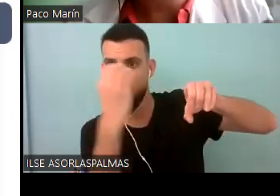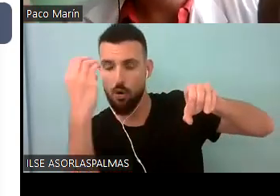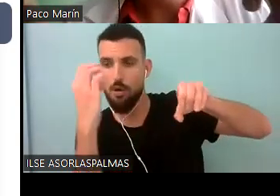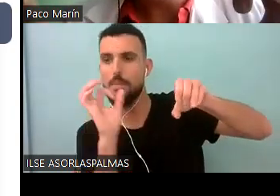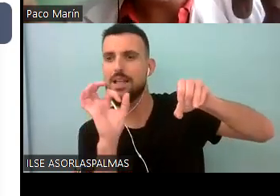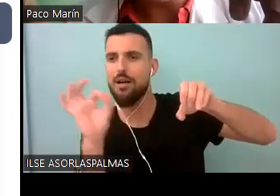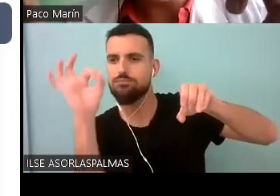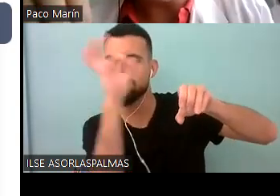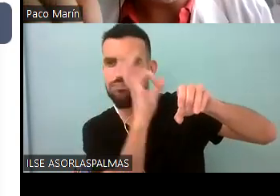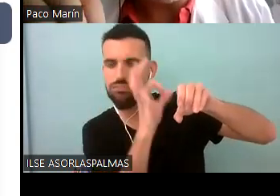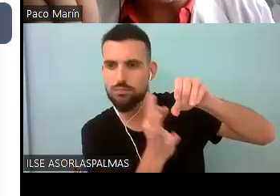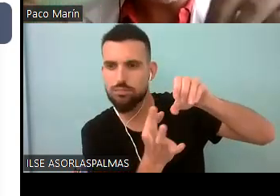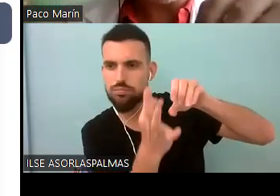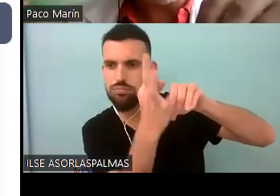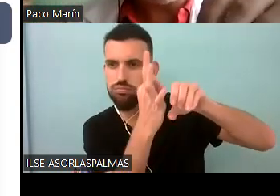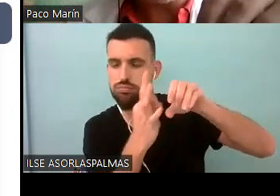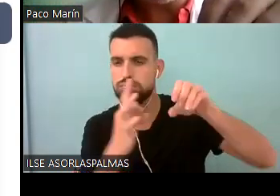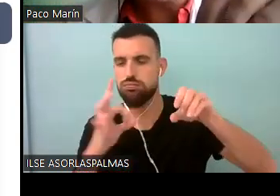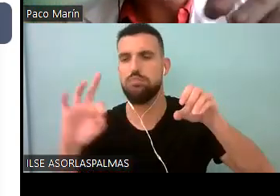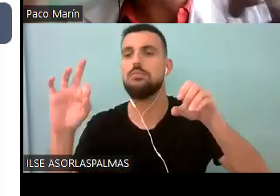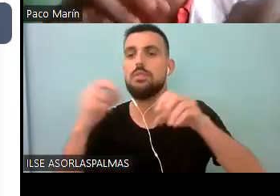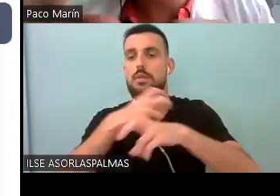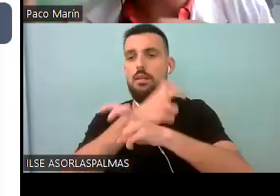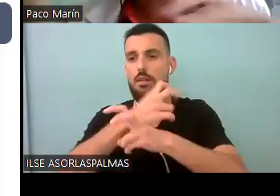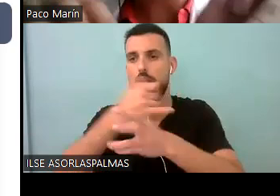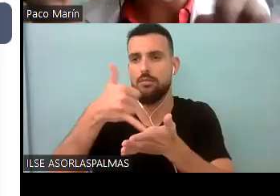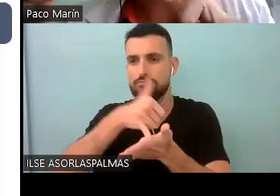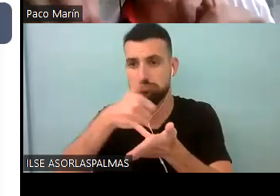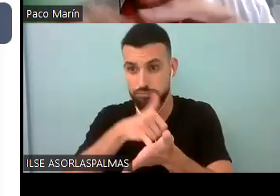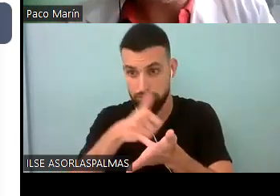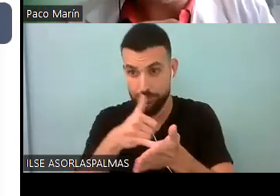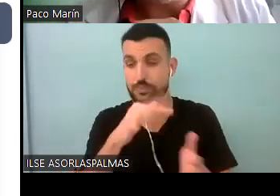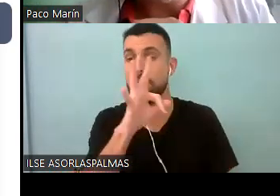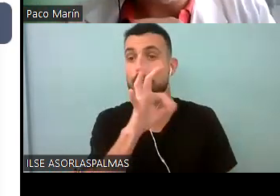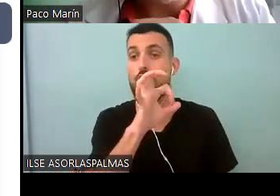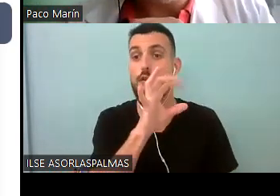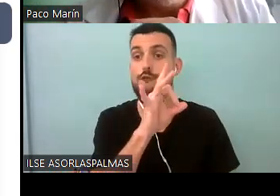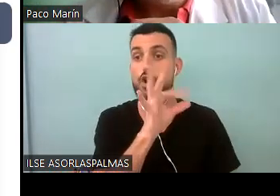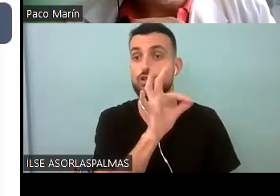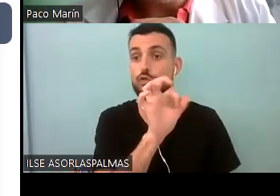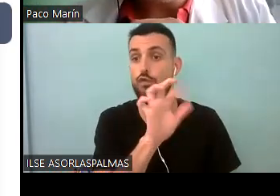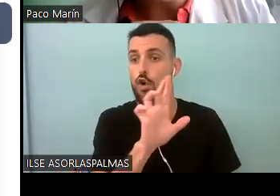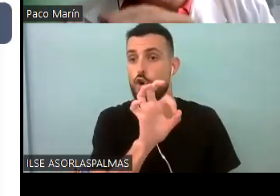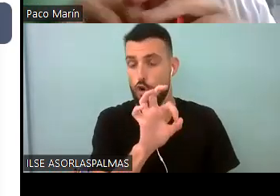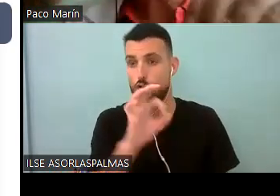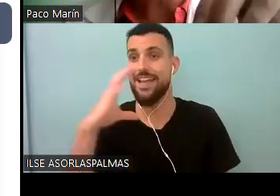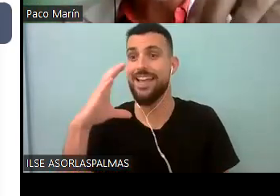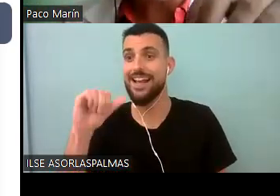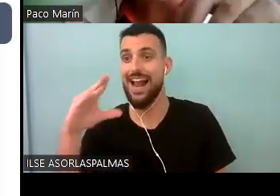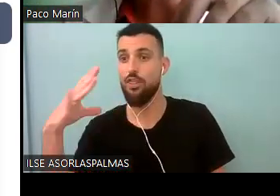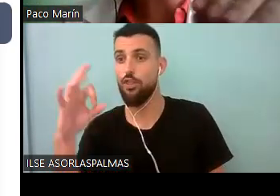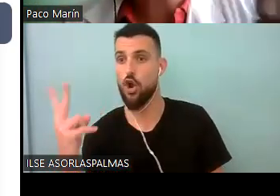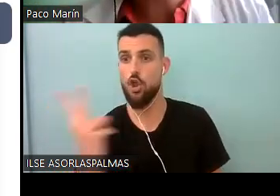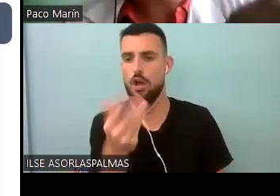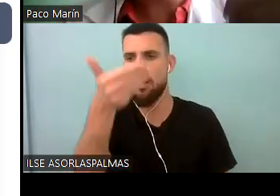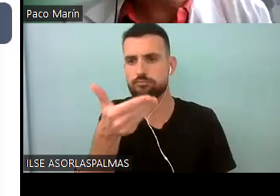después que el equilibrio calcio-fósforo es fundamental en la salud de los huesos y que